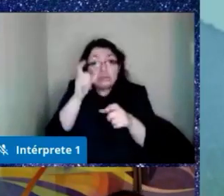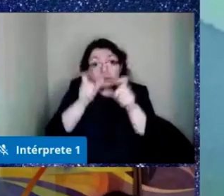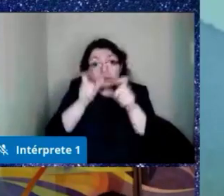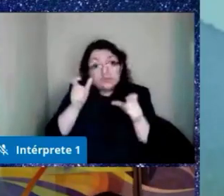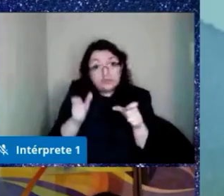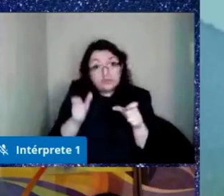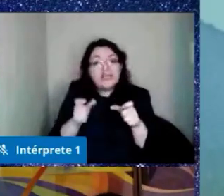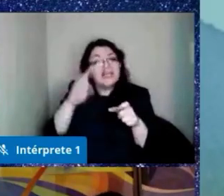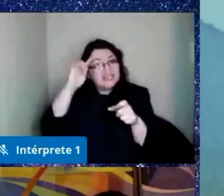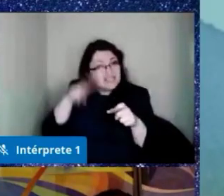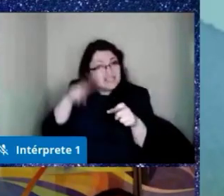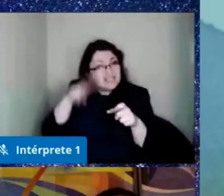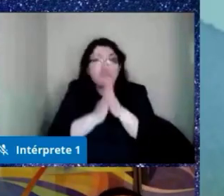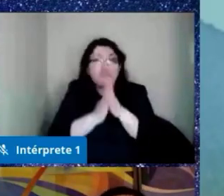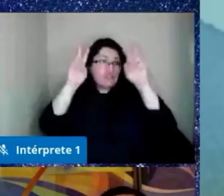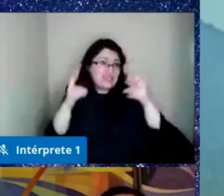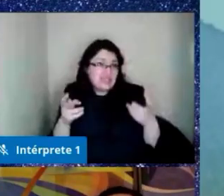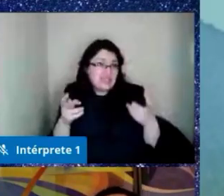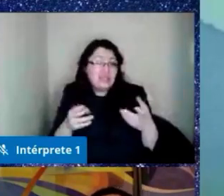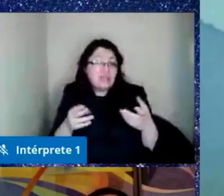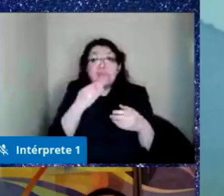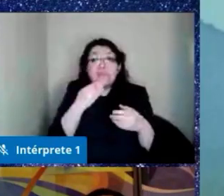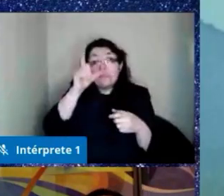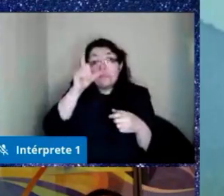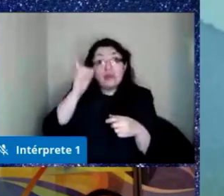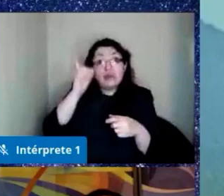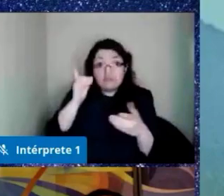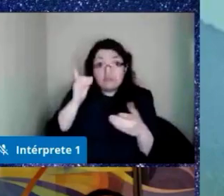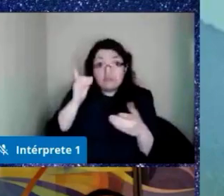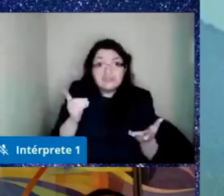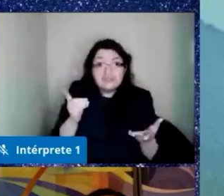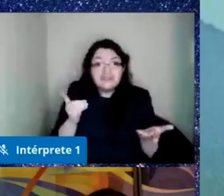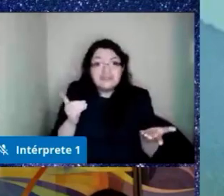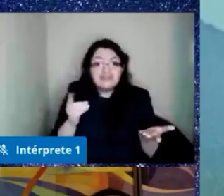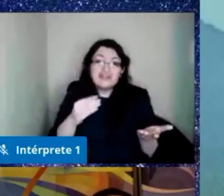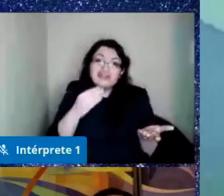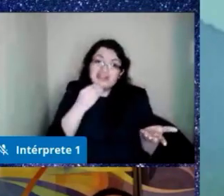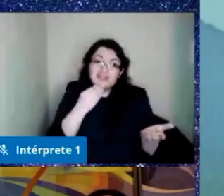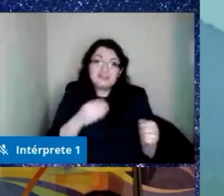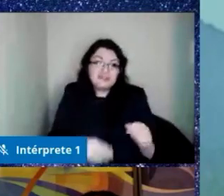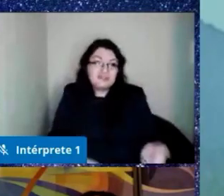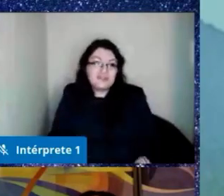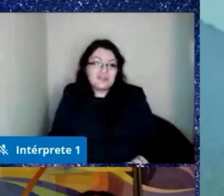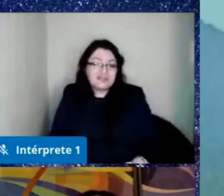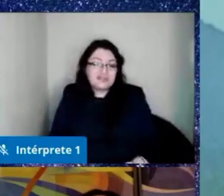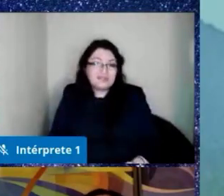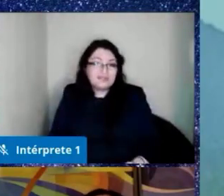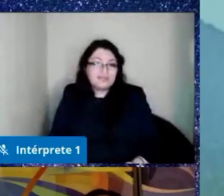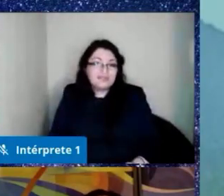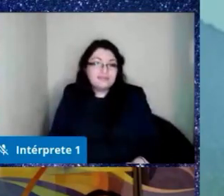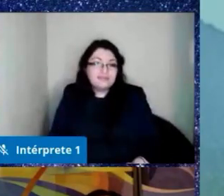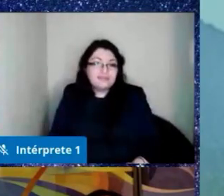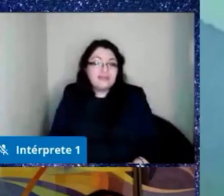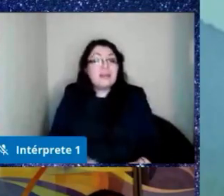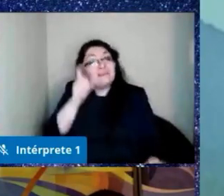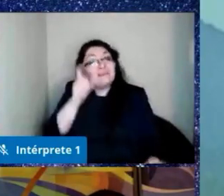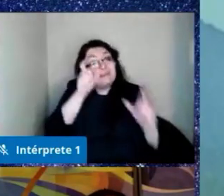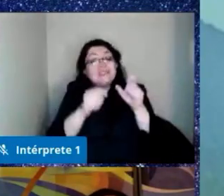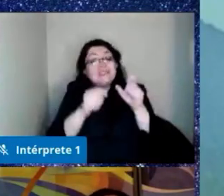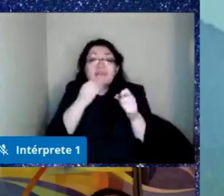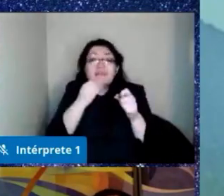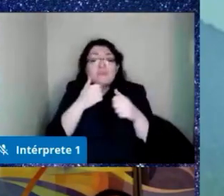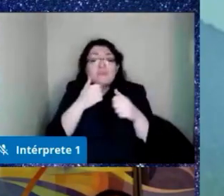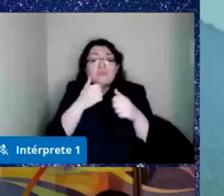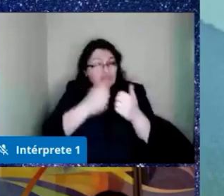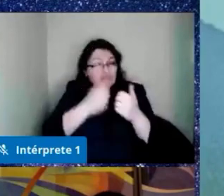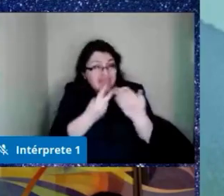los temas de inclusión, personas con discapacidad que estén también con nosotros, personas dedicadas al diseño, profesores